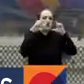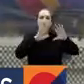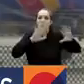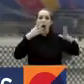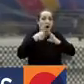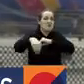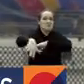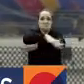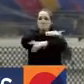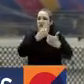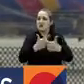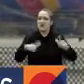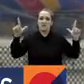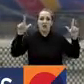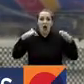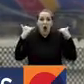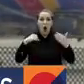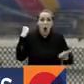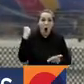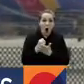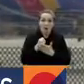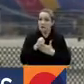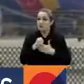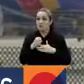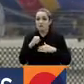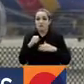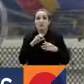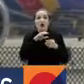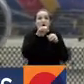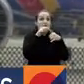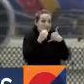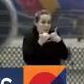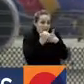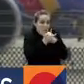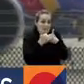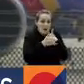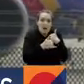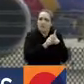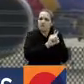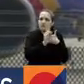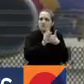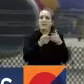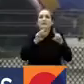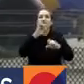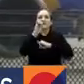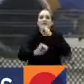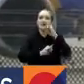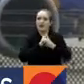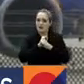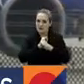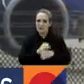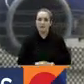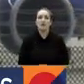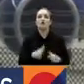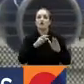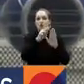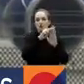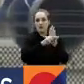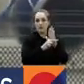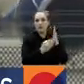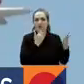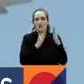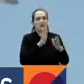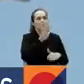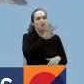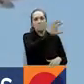anunciaron que llevar tapabocas ya no es obligatorio en sus vuelos internos y en algunos casos internacionales, según reglas vigentes en los países